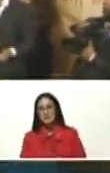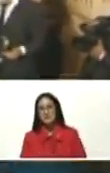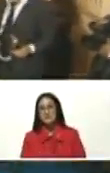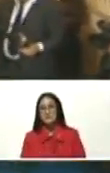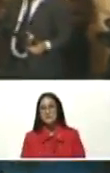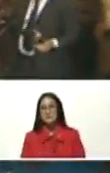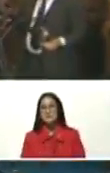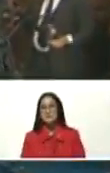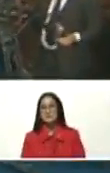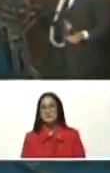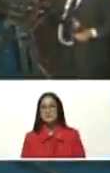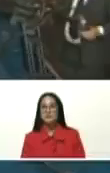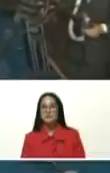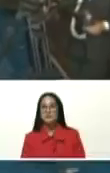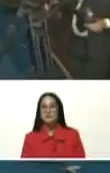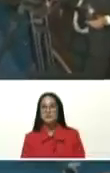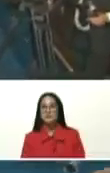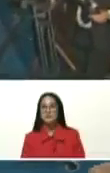Entonces,